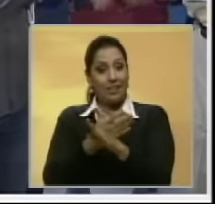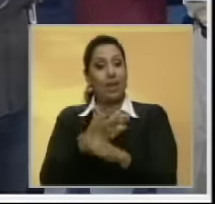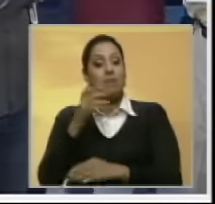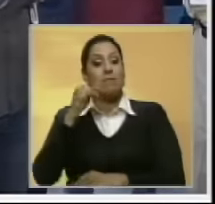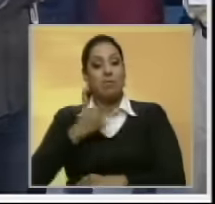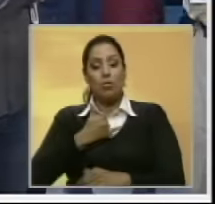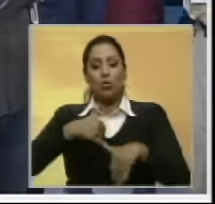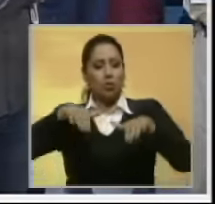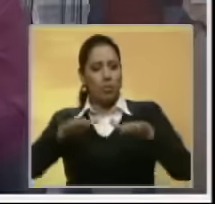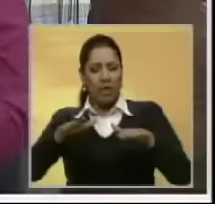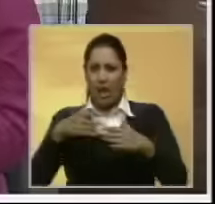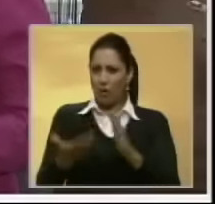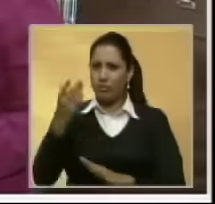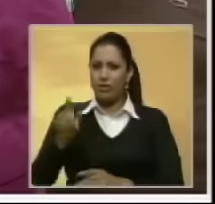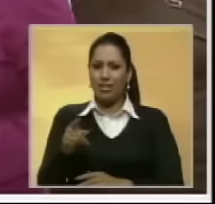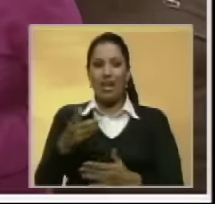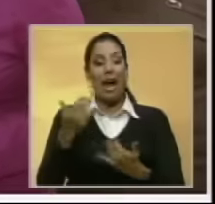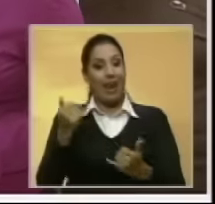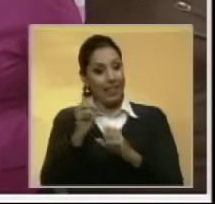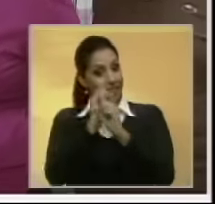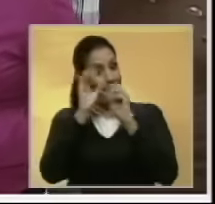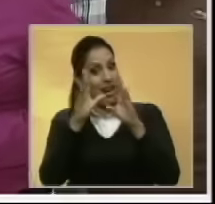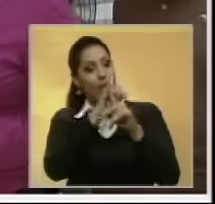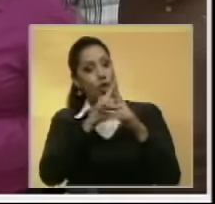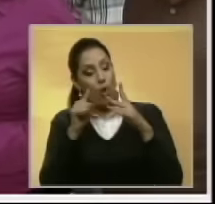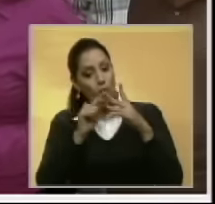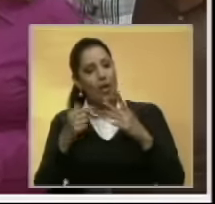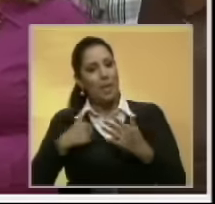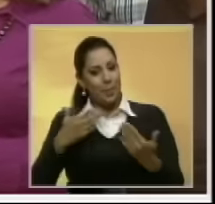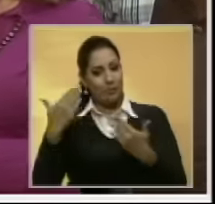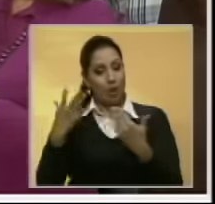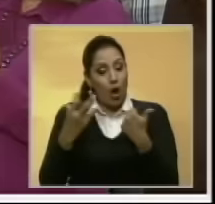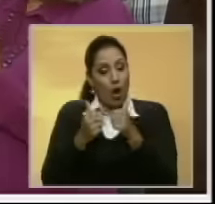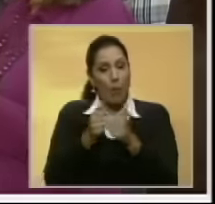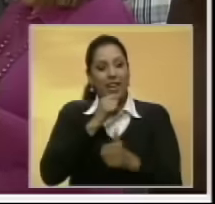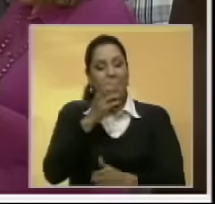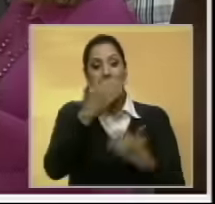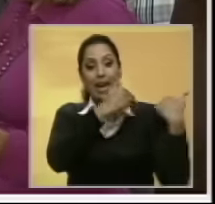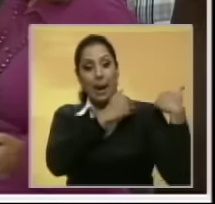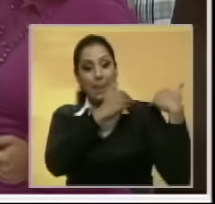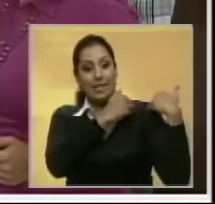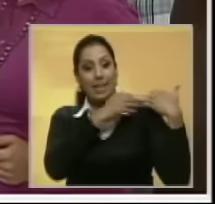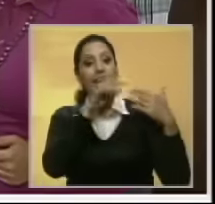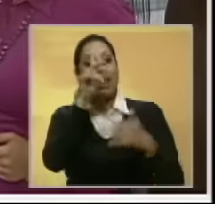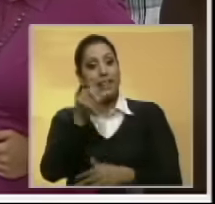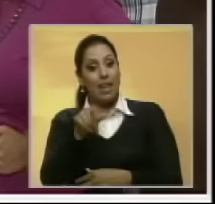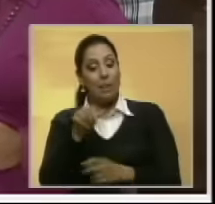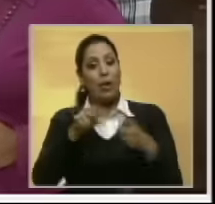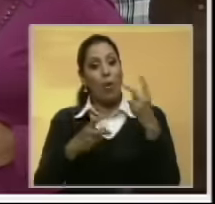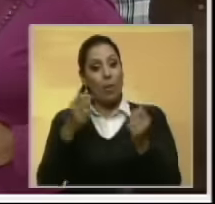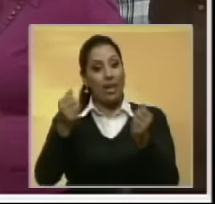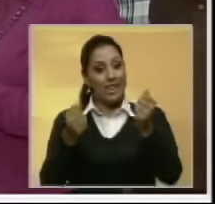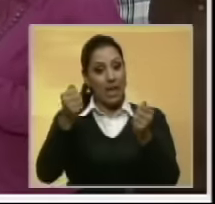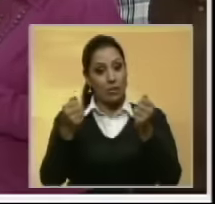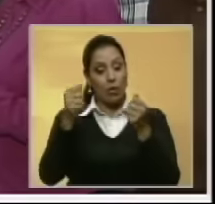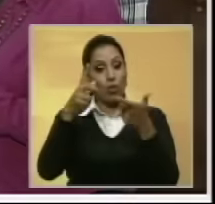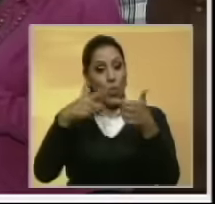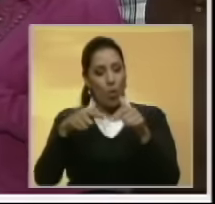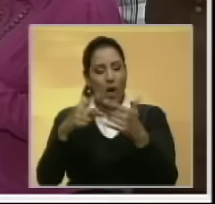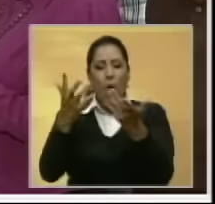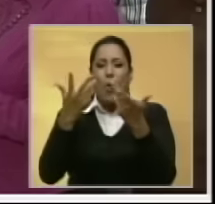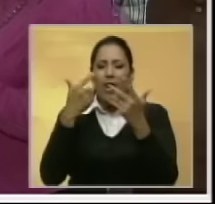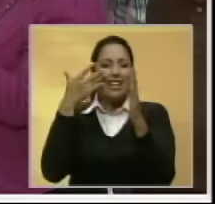mismo se había suspendido. Para aclarar este y otros puntos, a mi lado se encuentra Pedro Jiménez, representante también de los transportistas de esta zona, para que